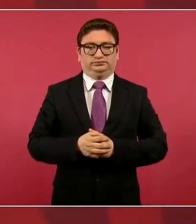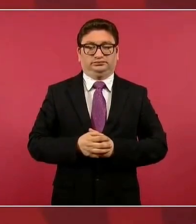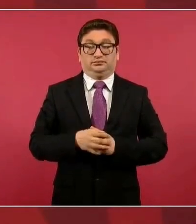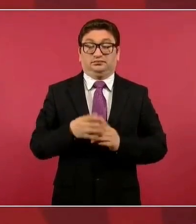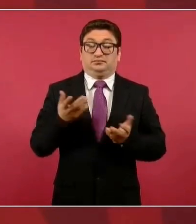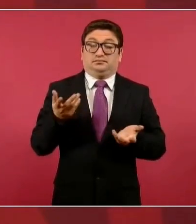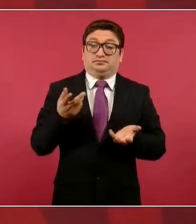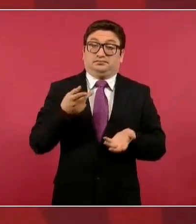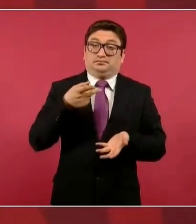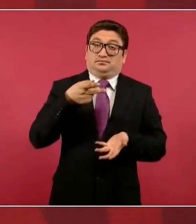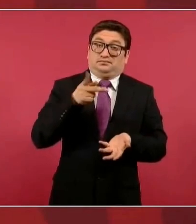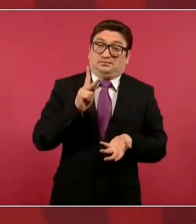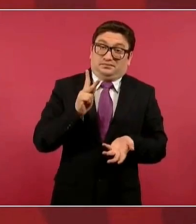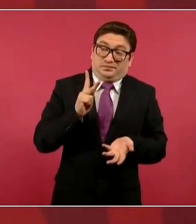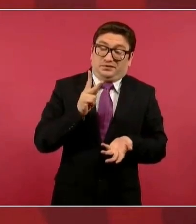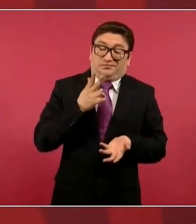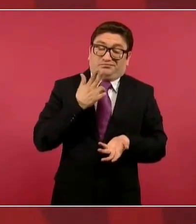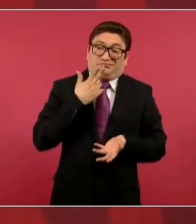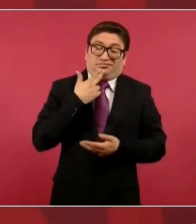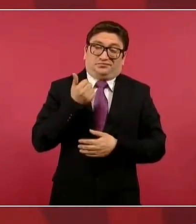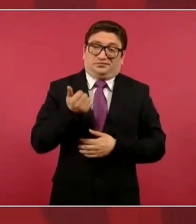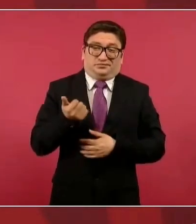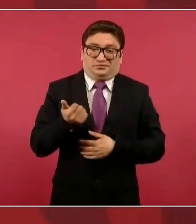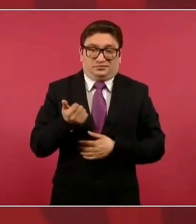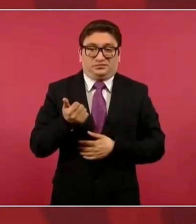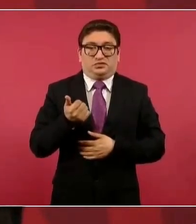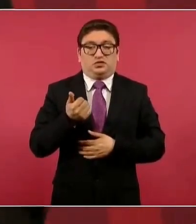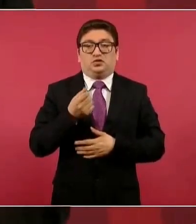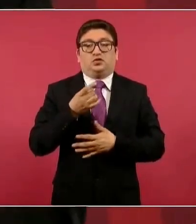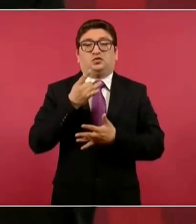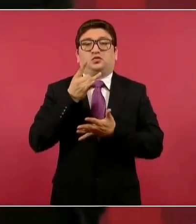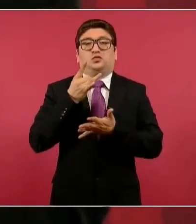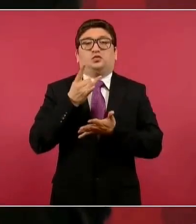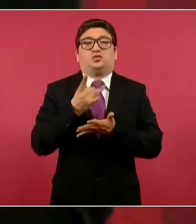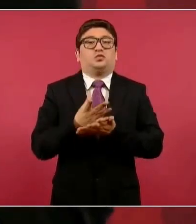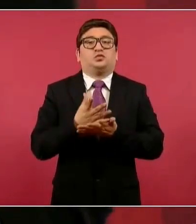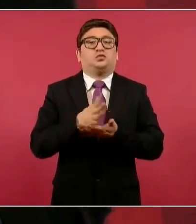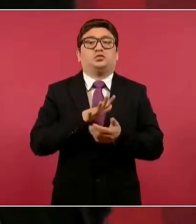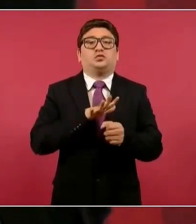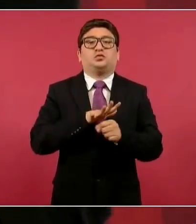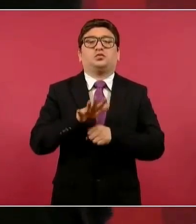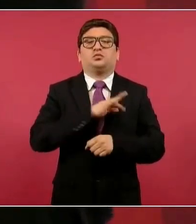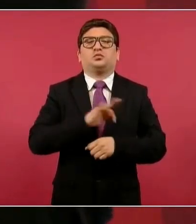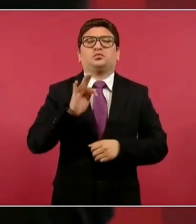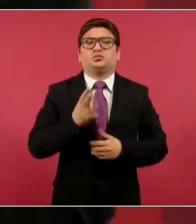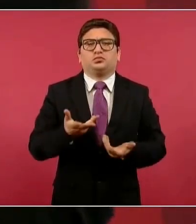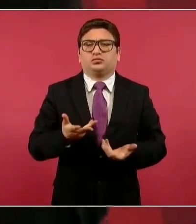pero pues no sirvió de nada. La única posibilidad era de que